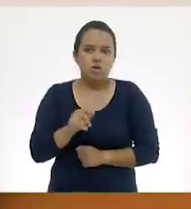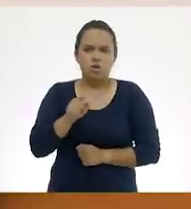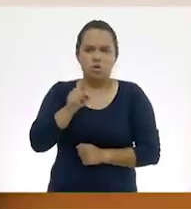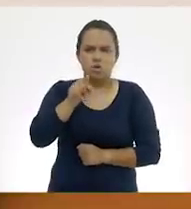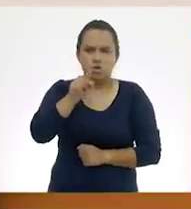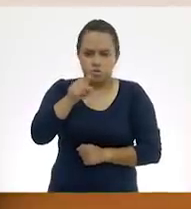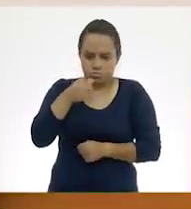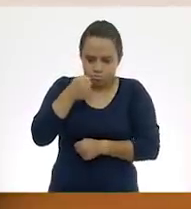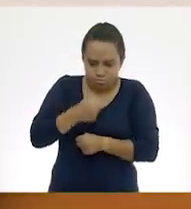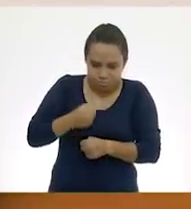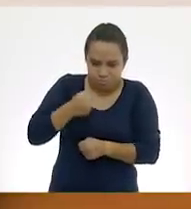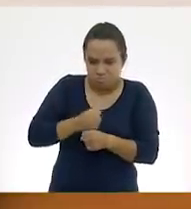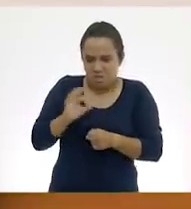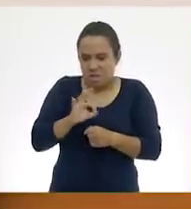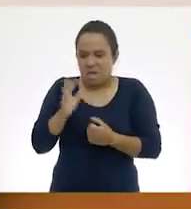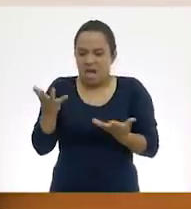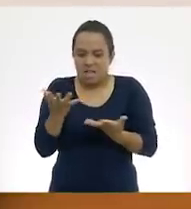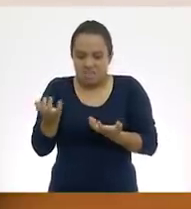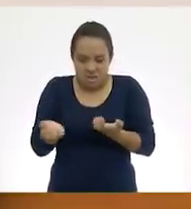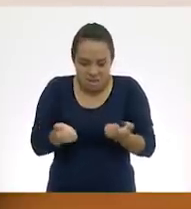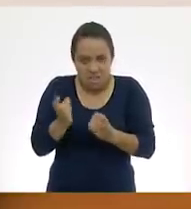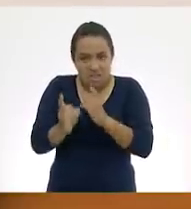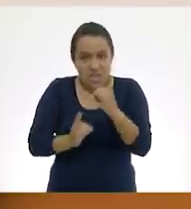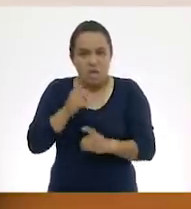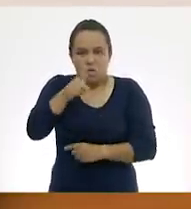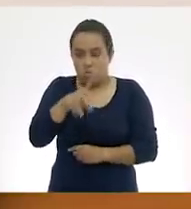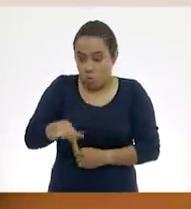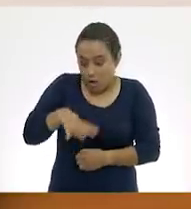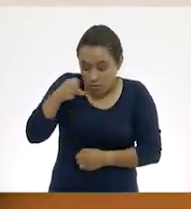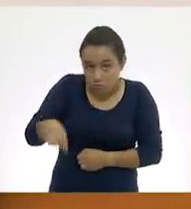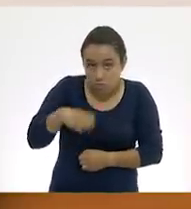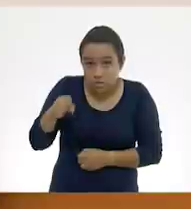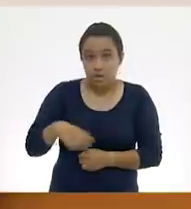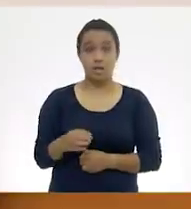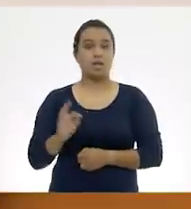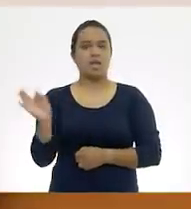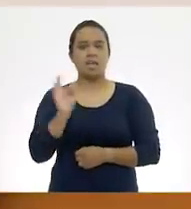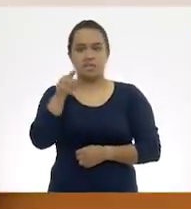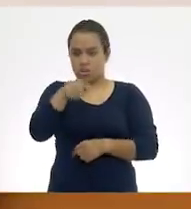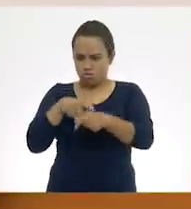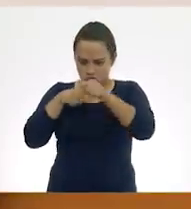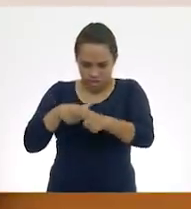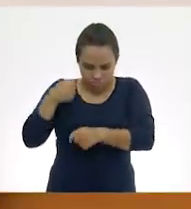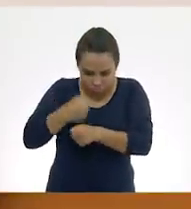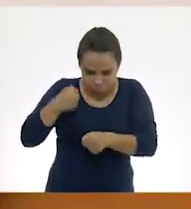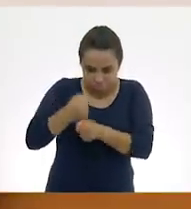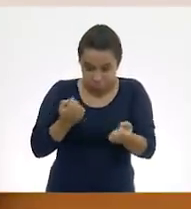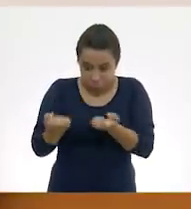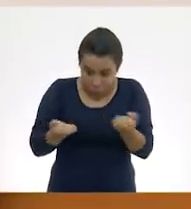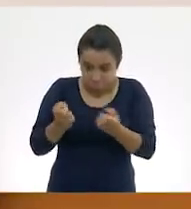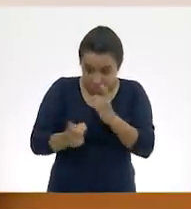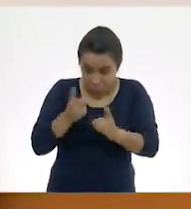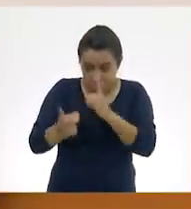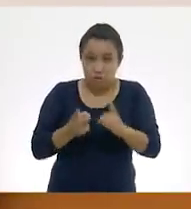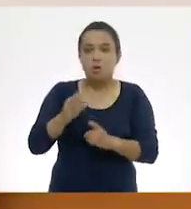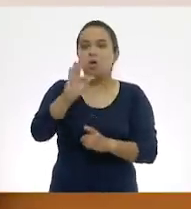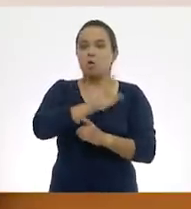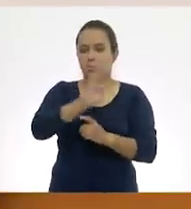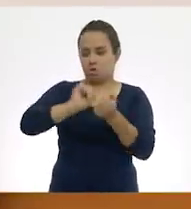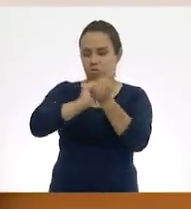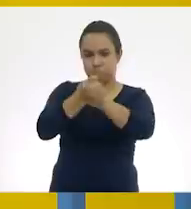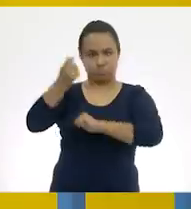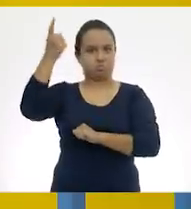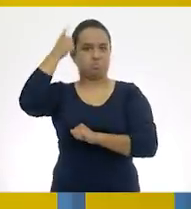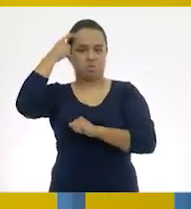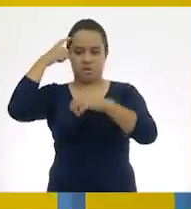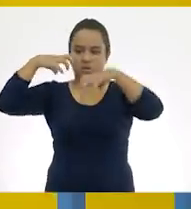empiezas a practicar algún deporte y le echas muchas ganas y no dejas de practicar, te puedes volver bueno y desarrollar esa parte de tu